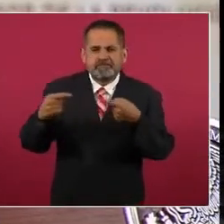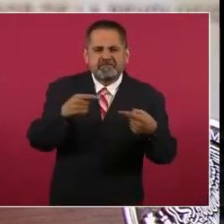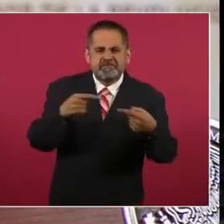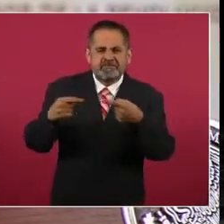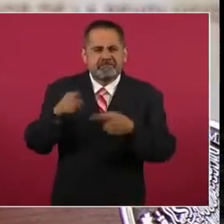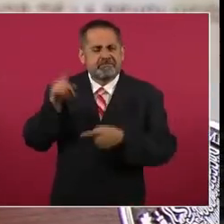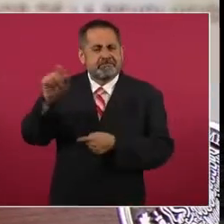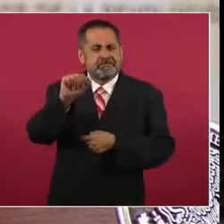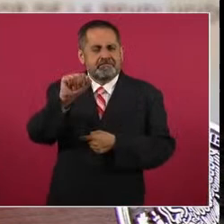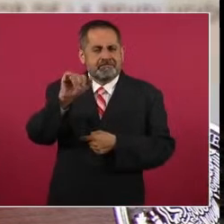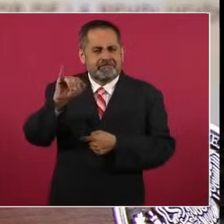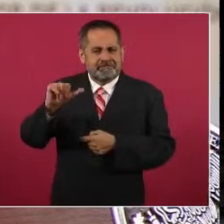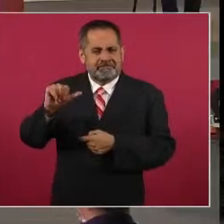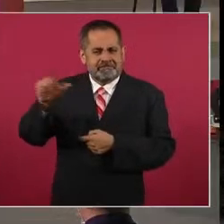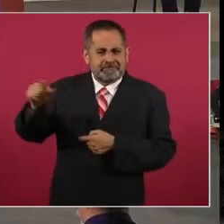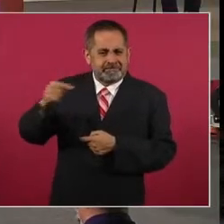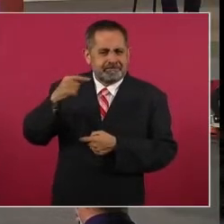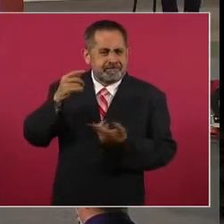asia